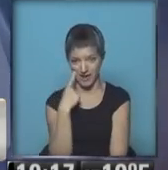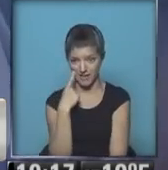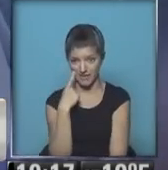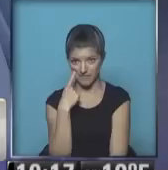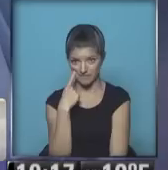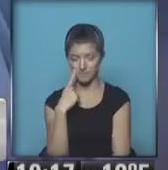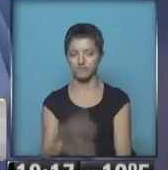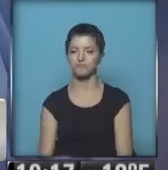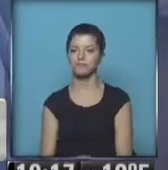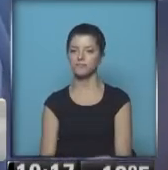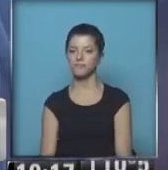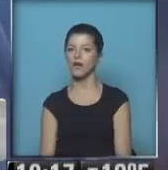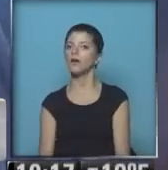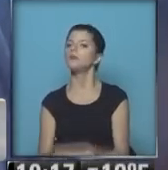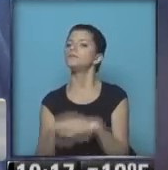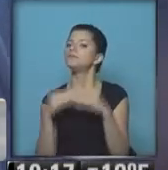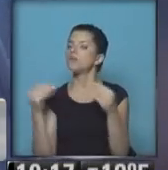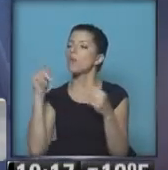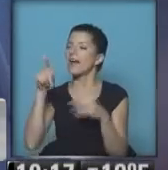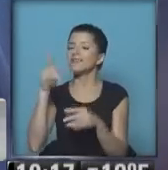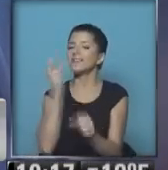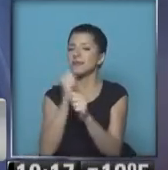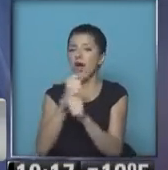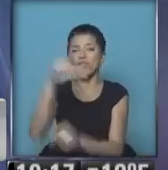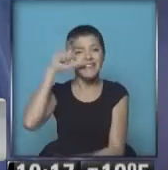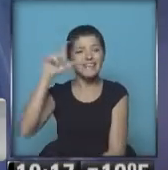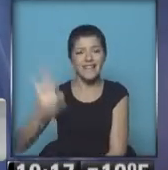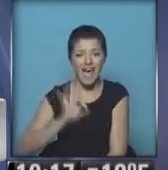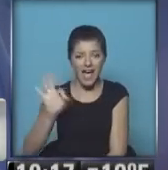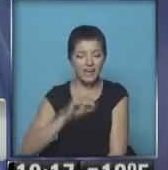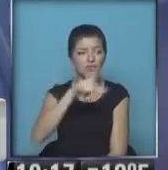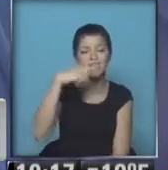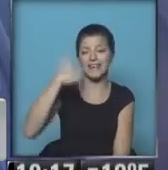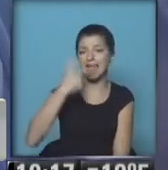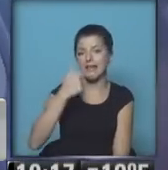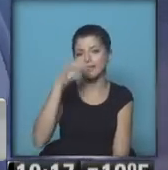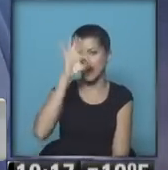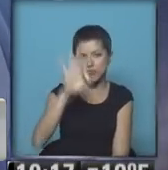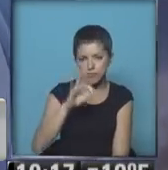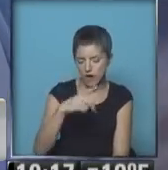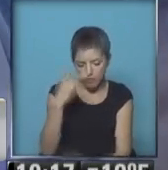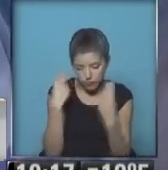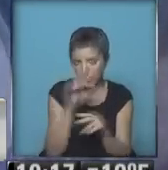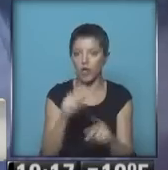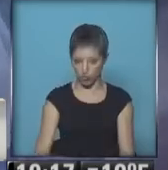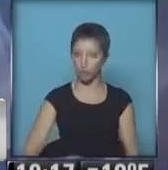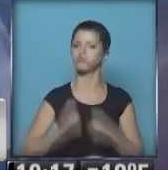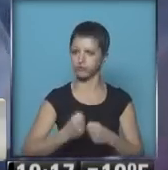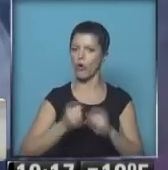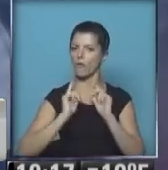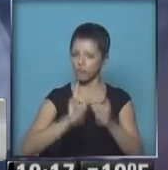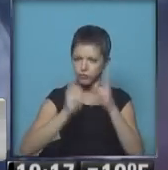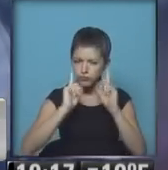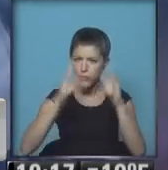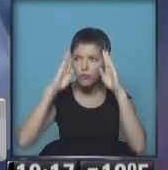para siempre, ¿no? ¿Cómo es que esta misión tardó 10 años y que la NASA nunca desertó o nunca bajó los brazos y siguió gastando dinero y tiempo, ¿no?,